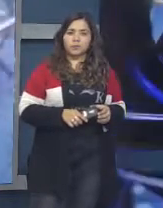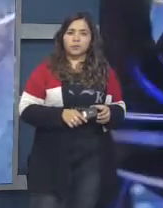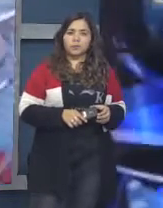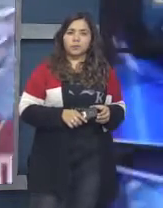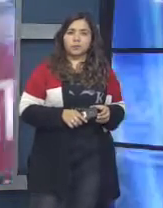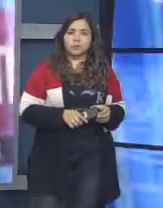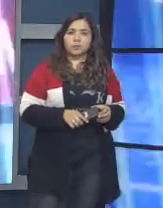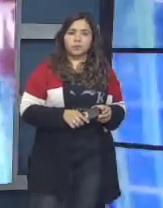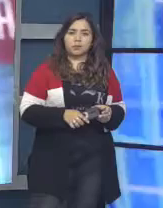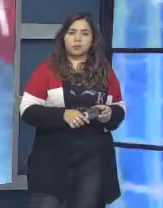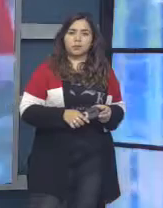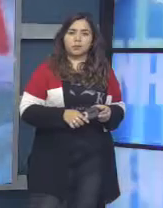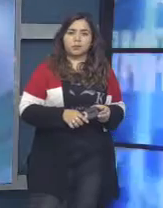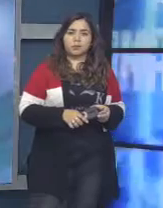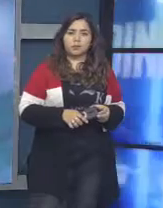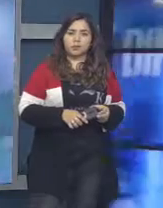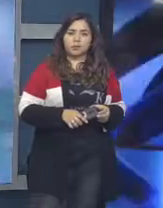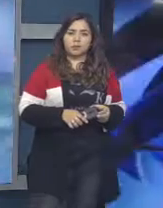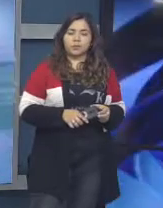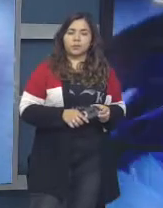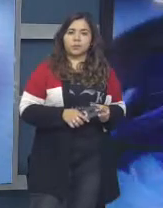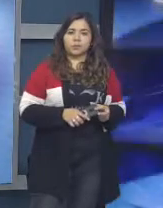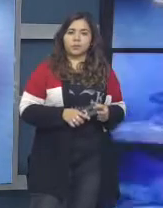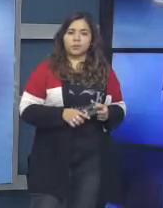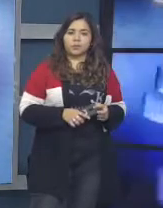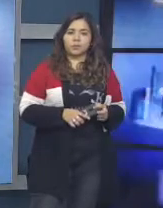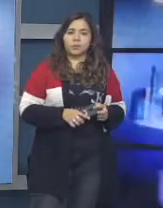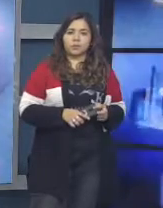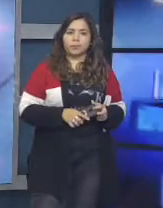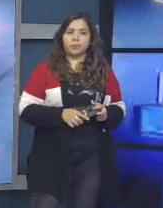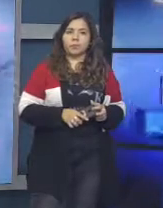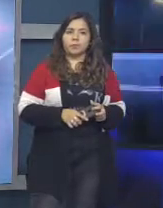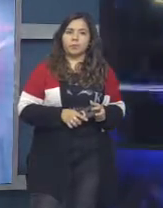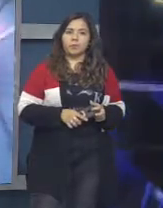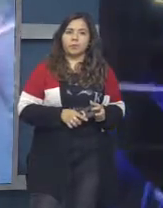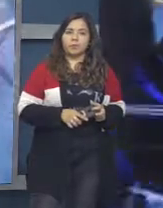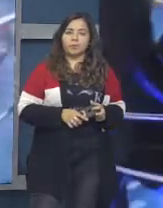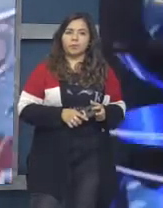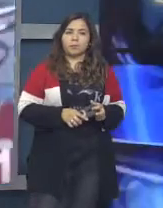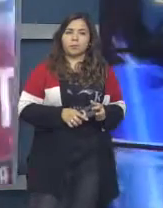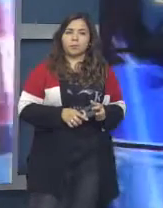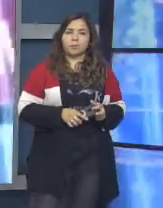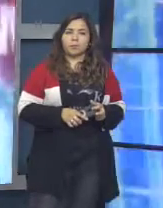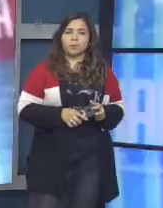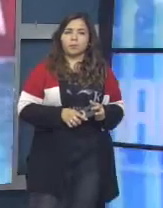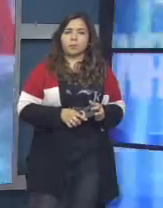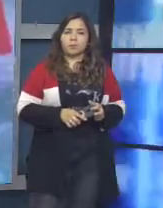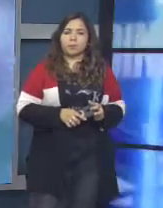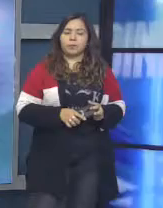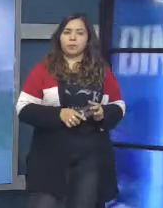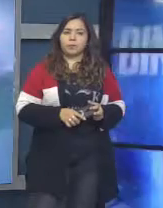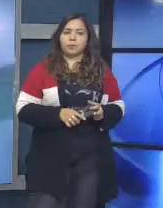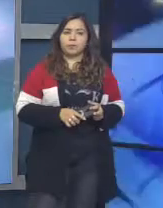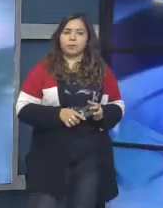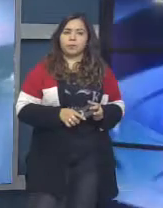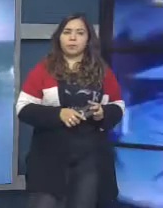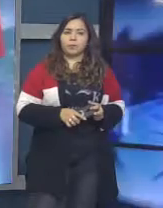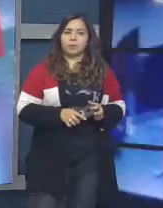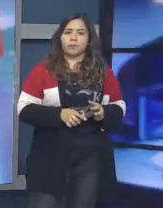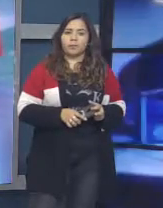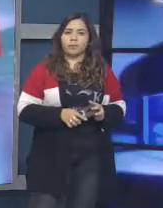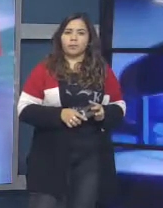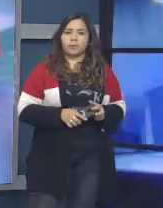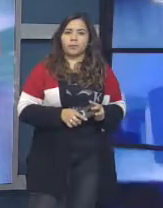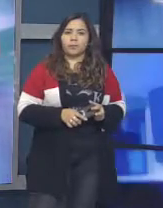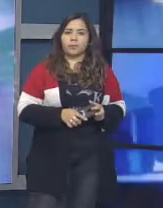grandes a poder soportar toda la carga impositiva y poder soportar el costeo que tiene la